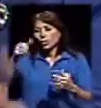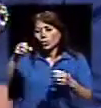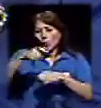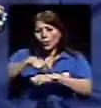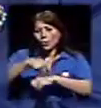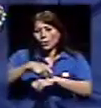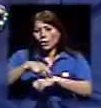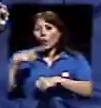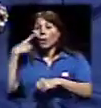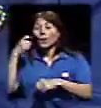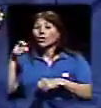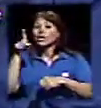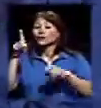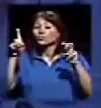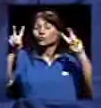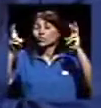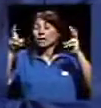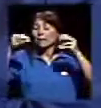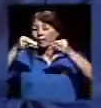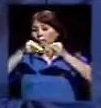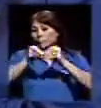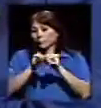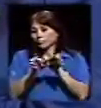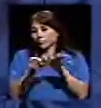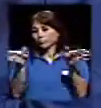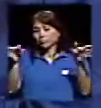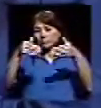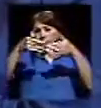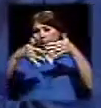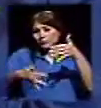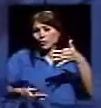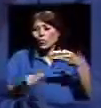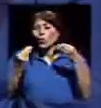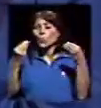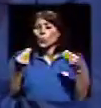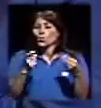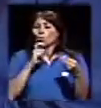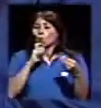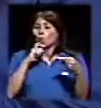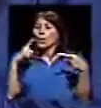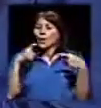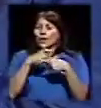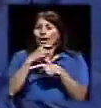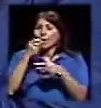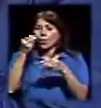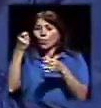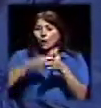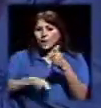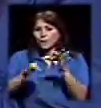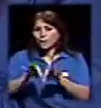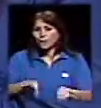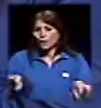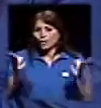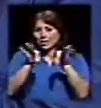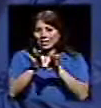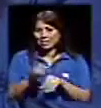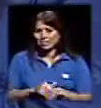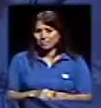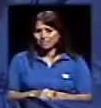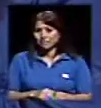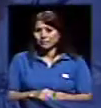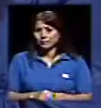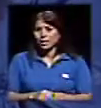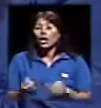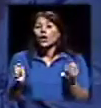oportunidad, porque es vasto y es bastante complejo e importante. Volviendo al tema del presupuesto de